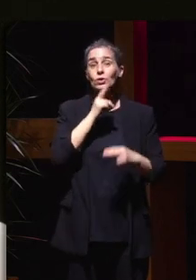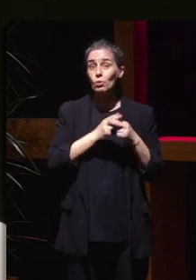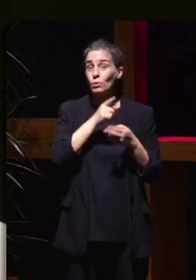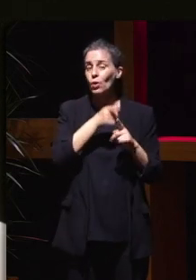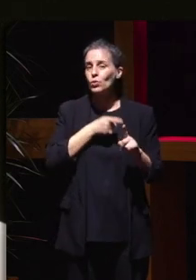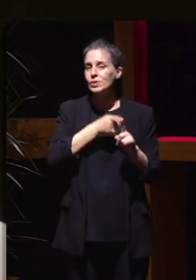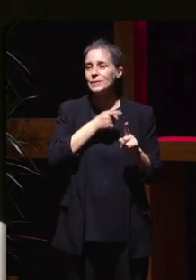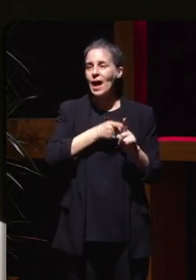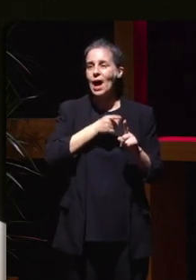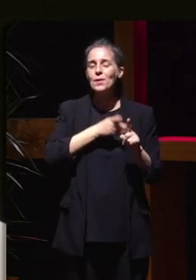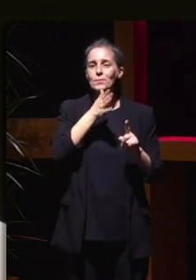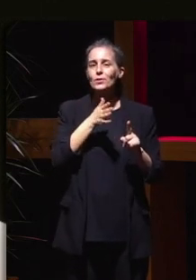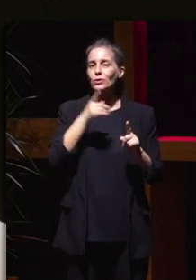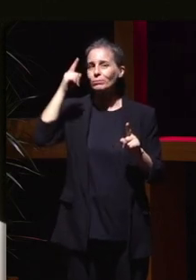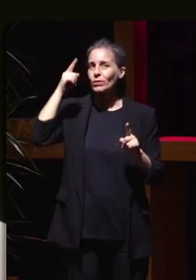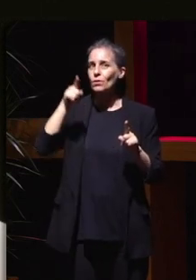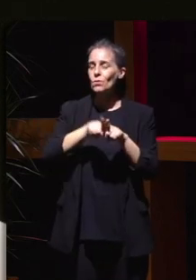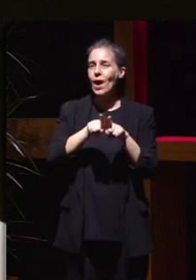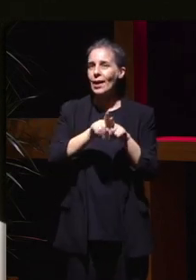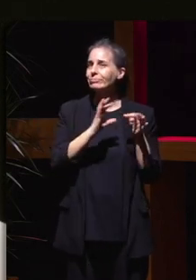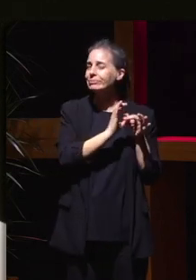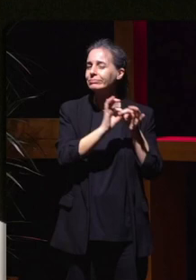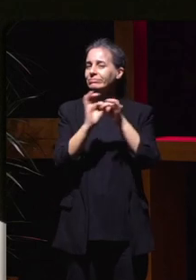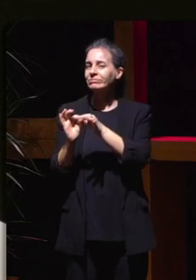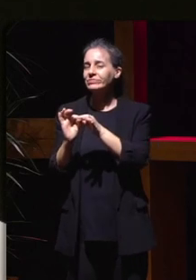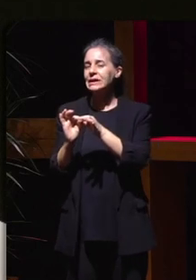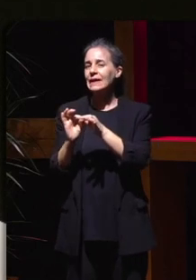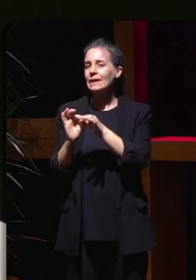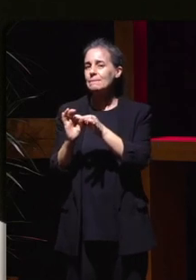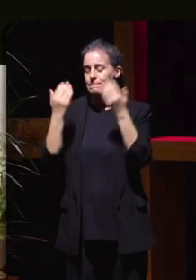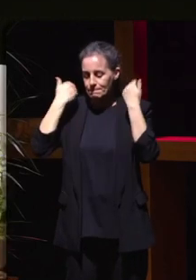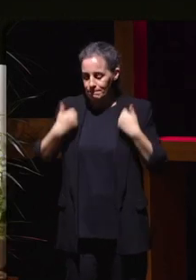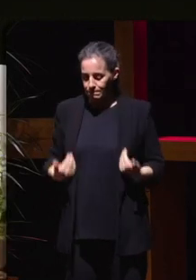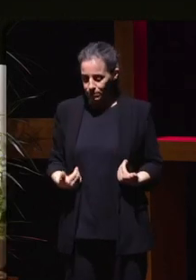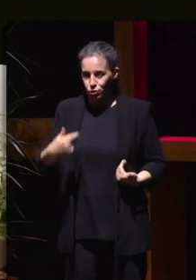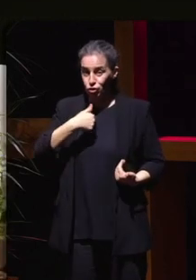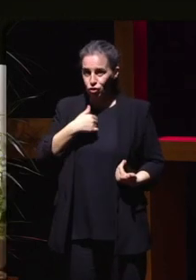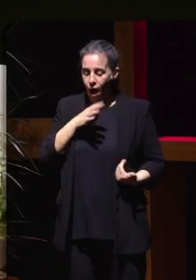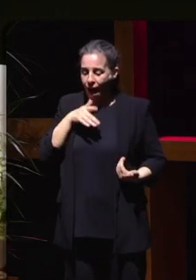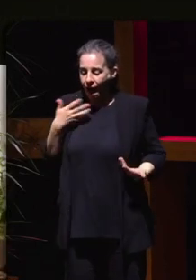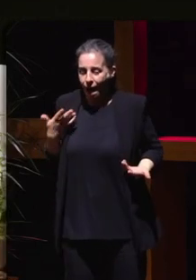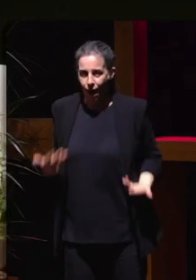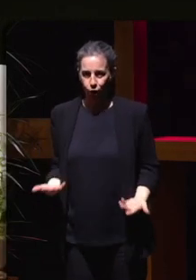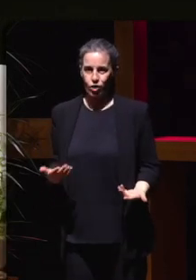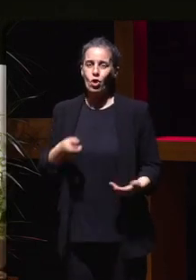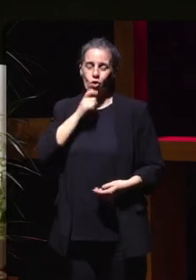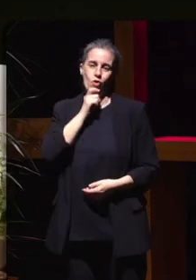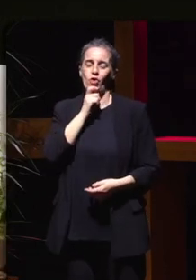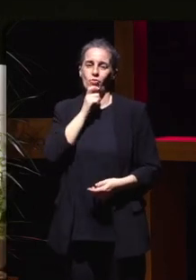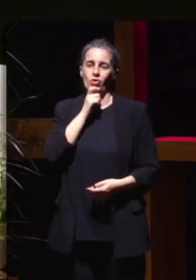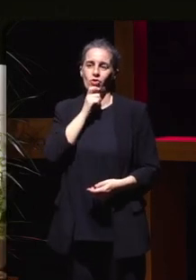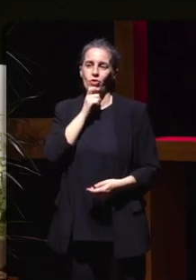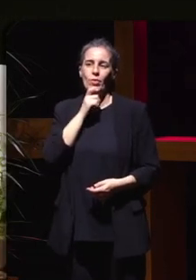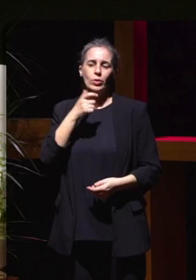fai moita referencia a antía que eucinto que son ágora no apersoa que pues ahora